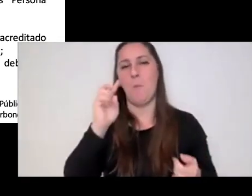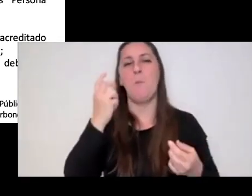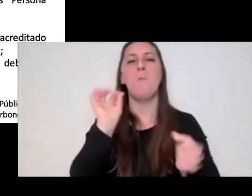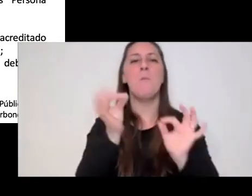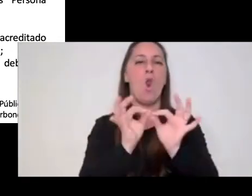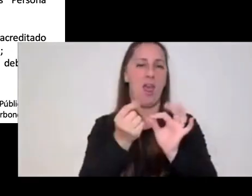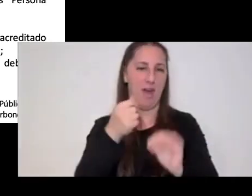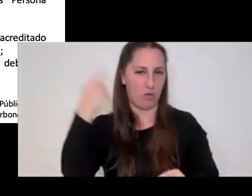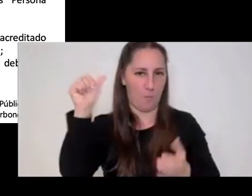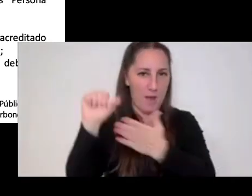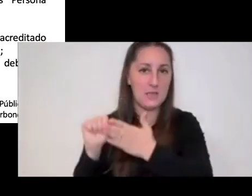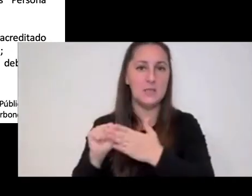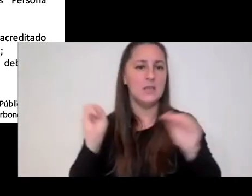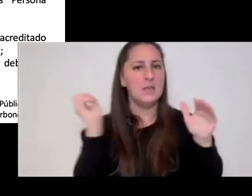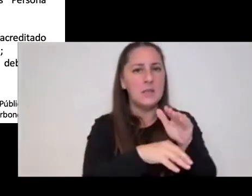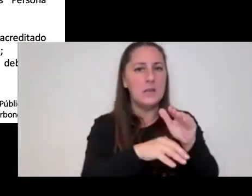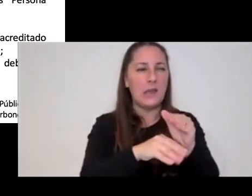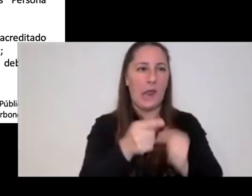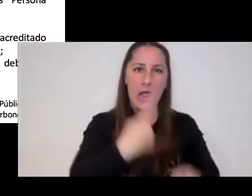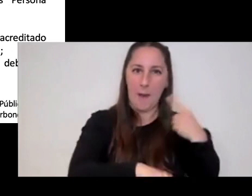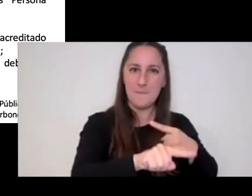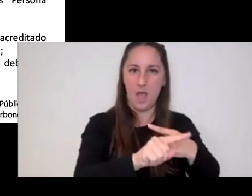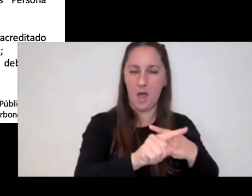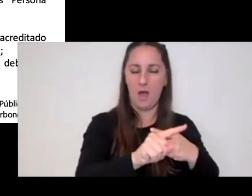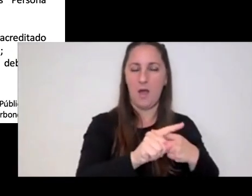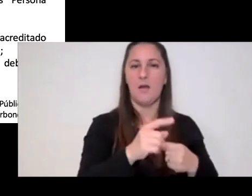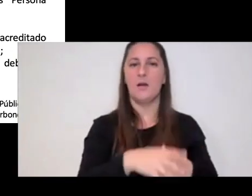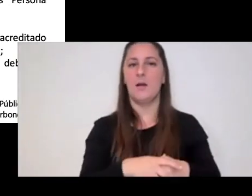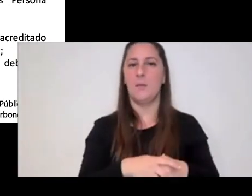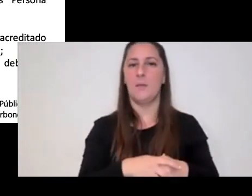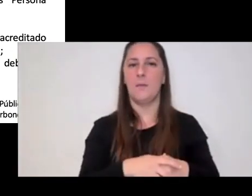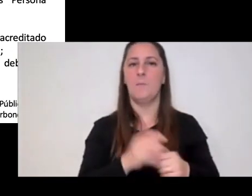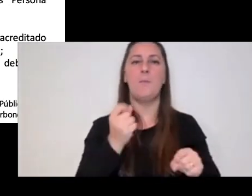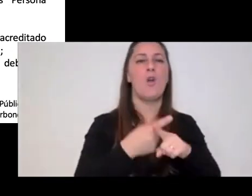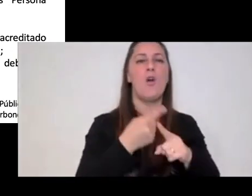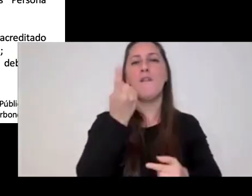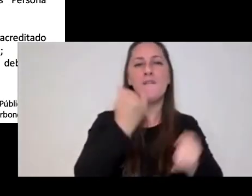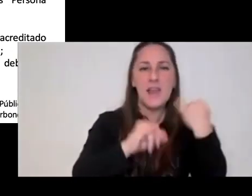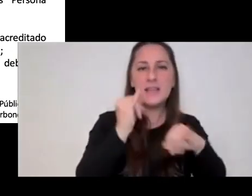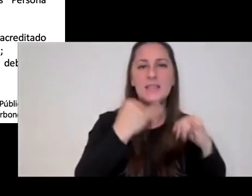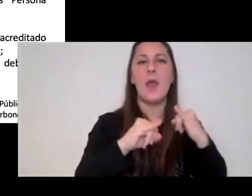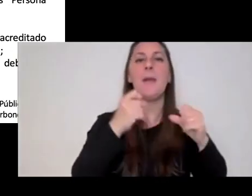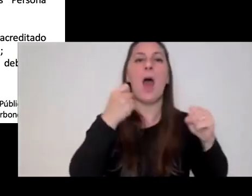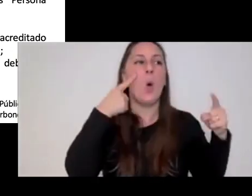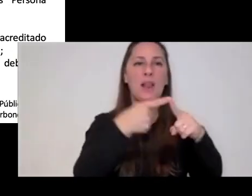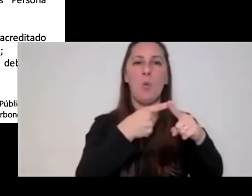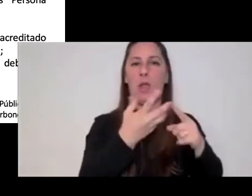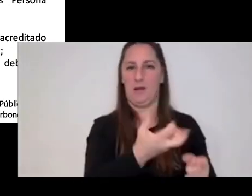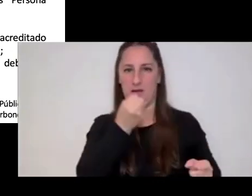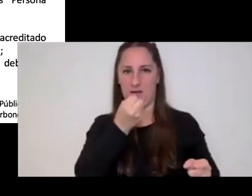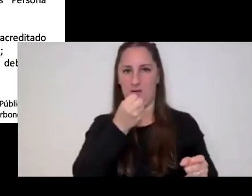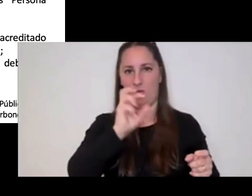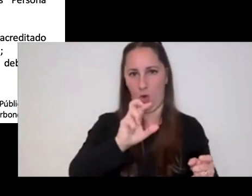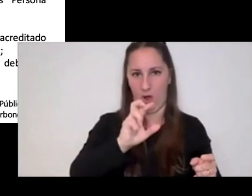una operación cambiaria. A realizar una operación de carácter financiero con fines cambiarios, es decir, una operación MEP.